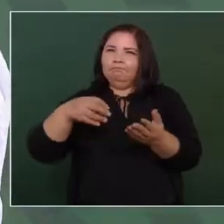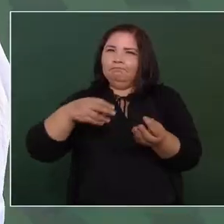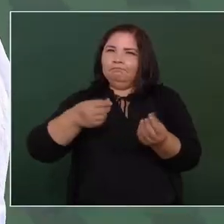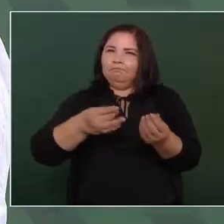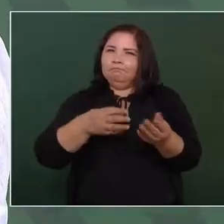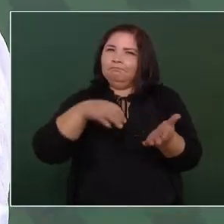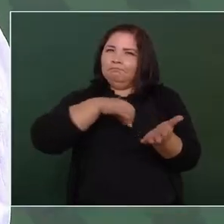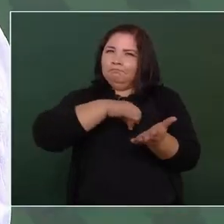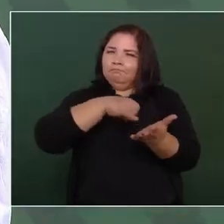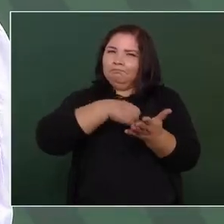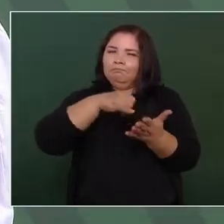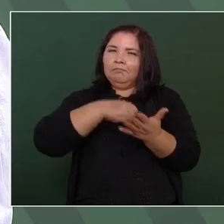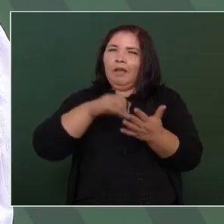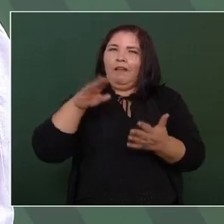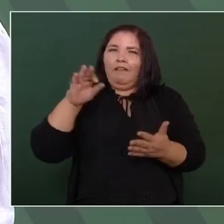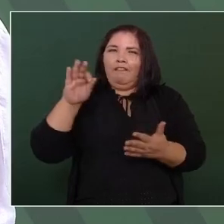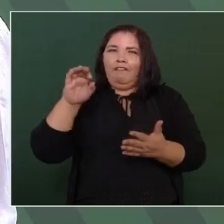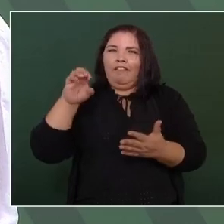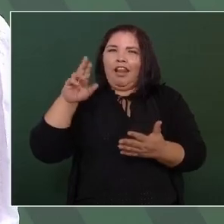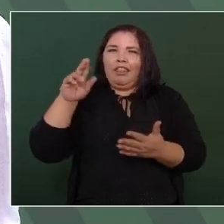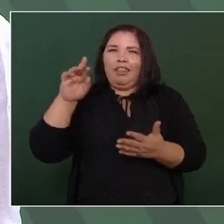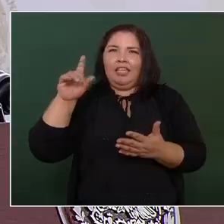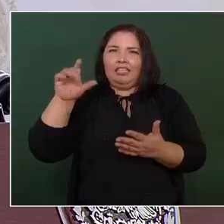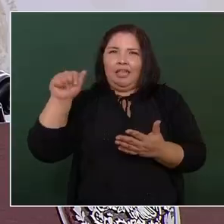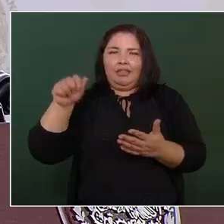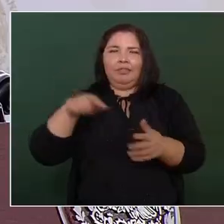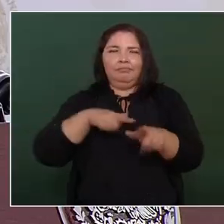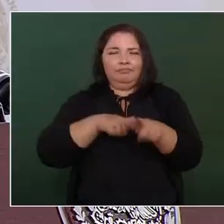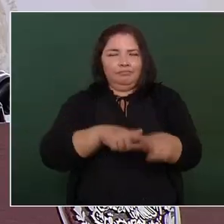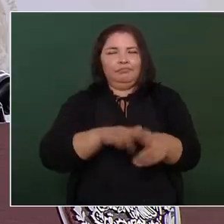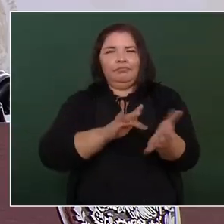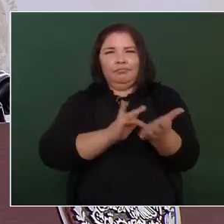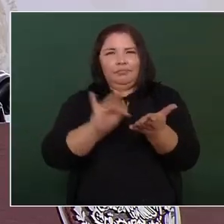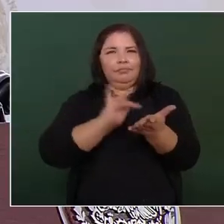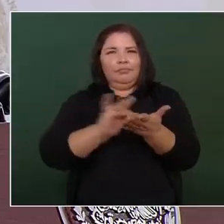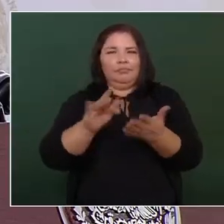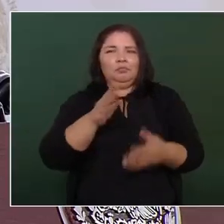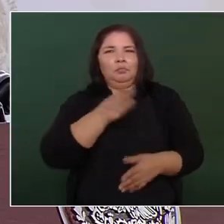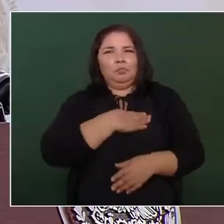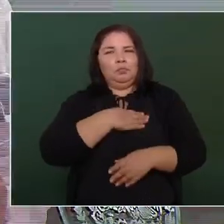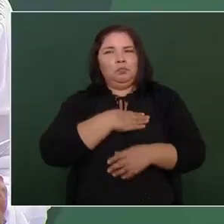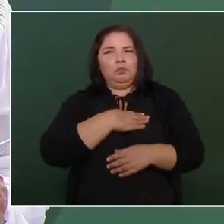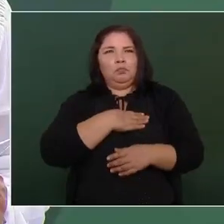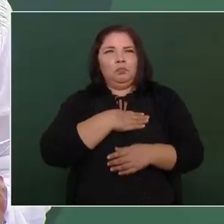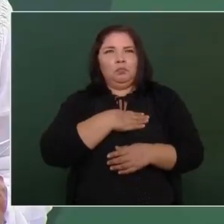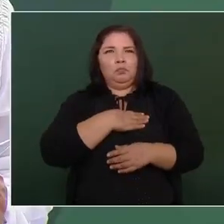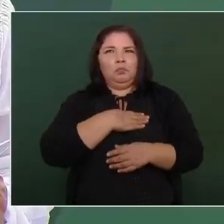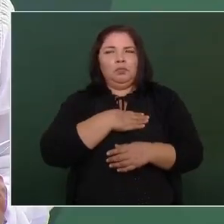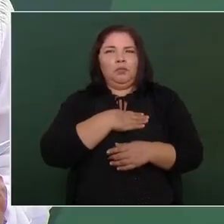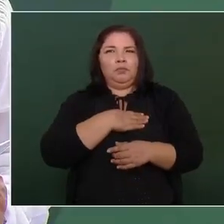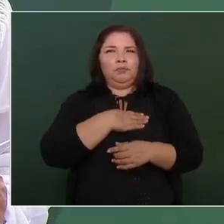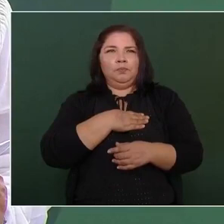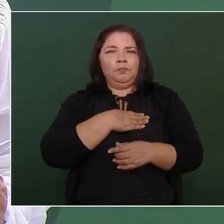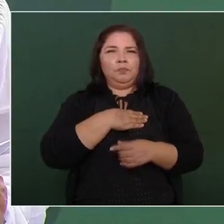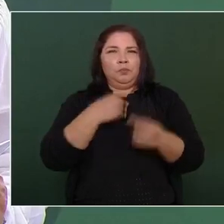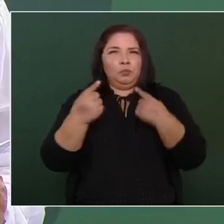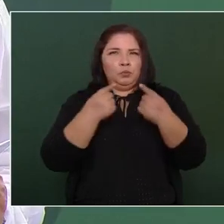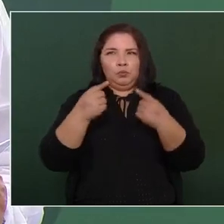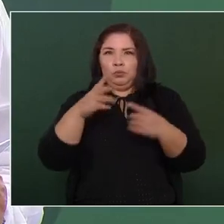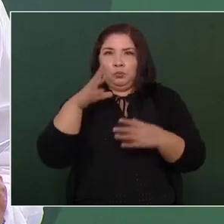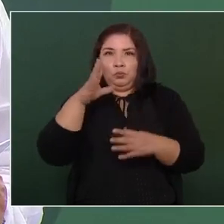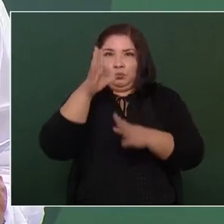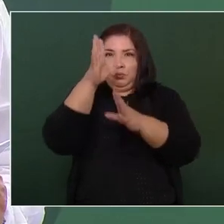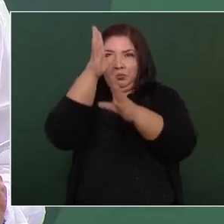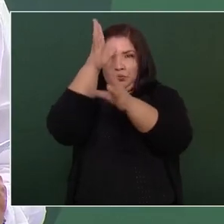Buena noticia también es que no firmamos el